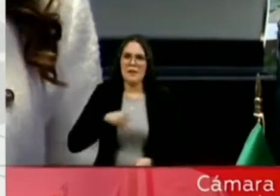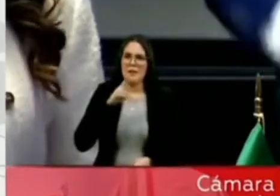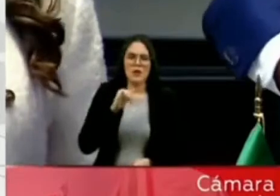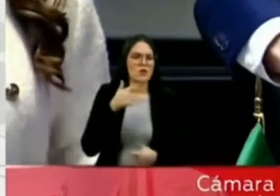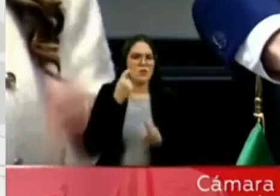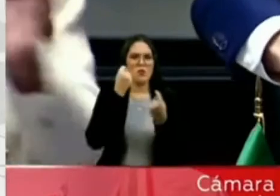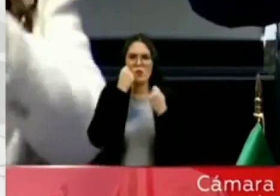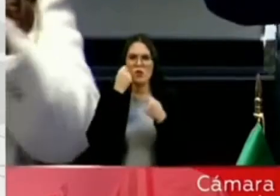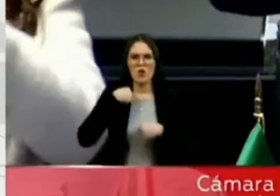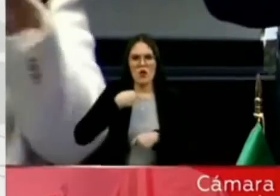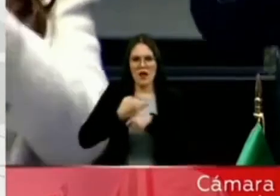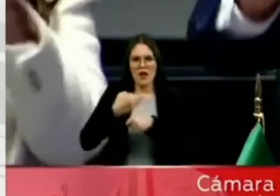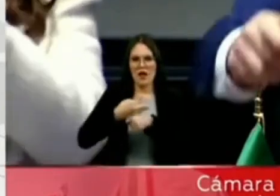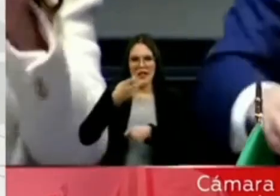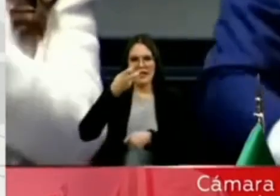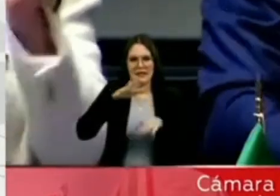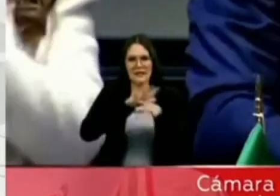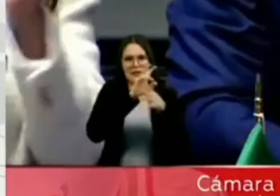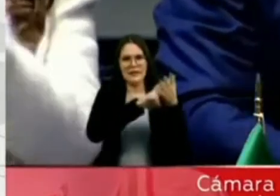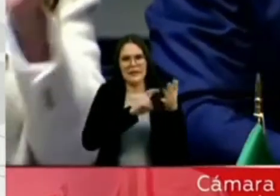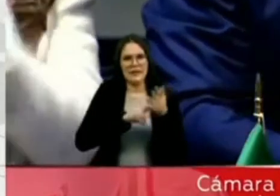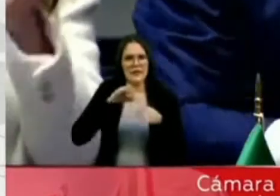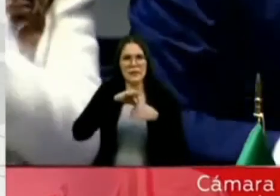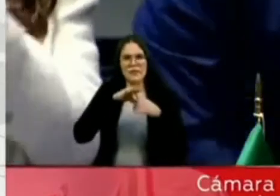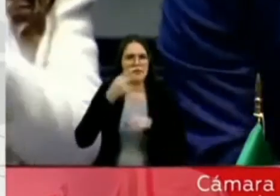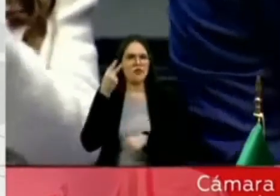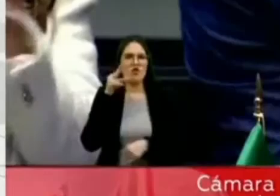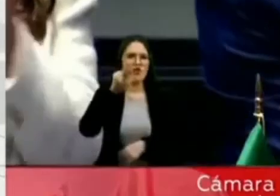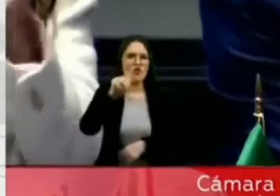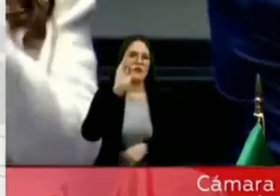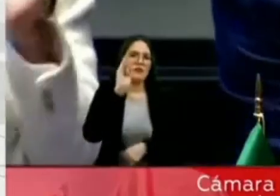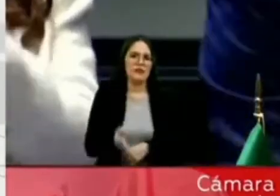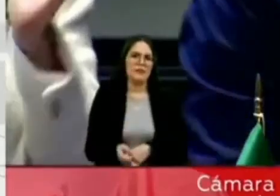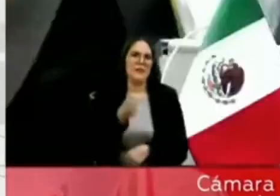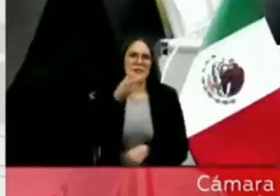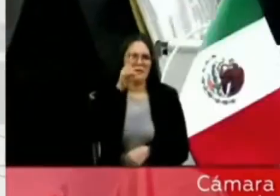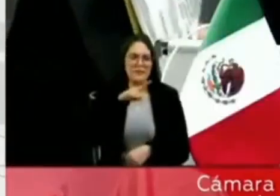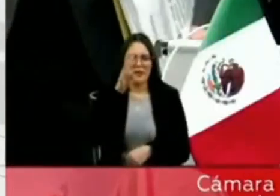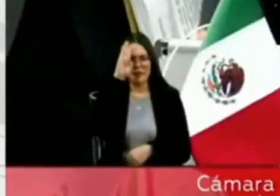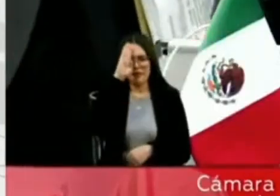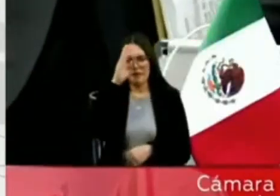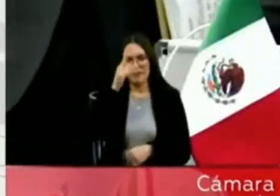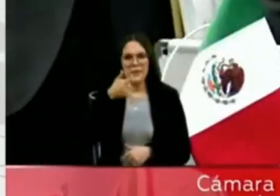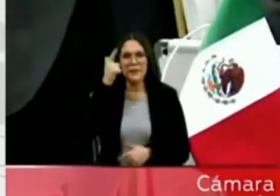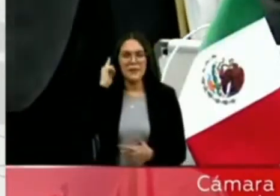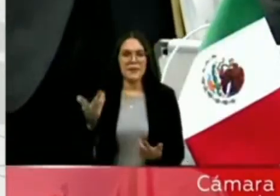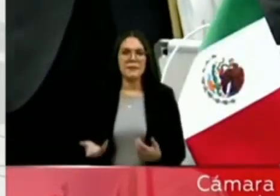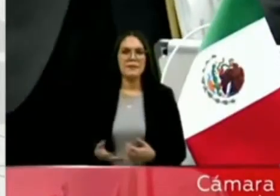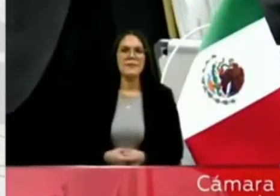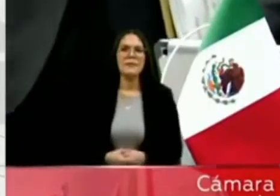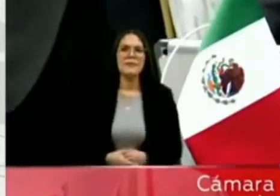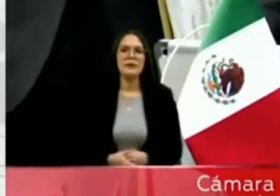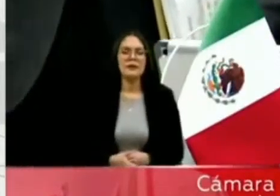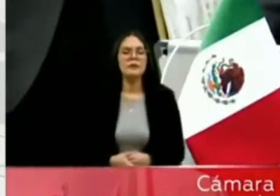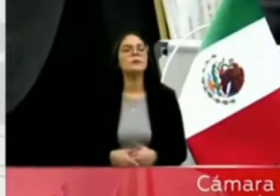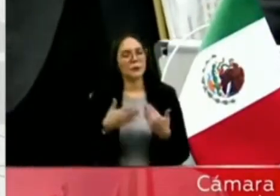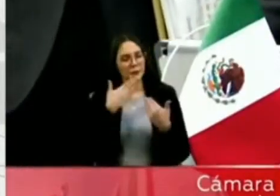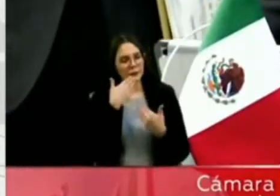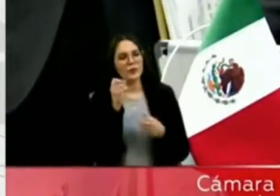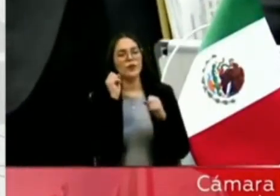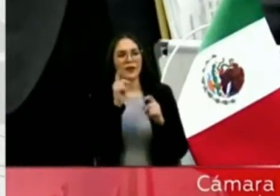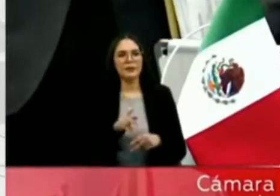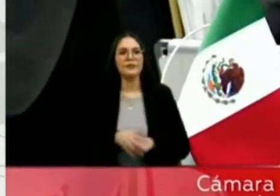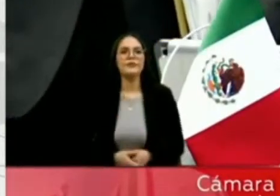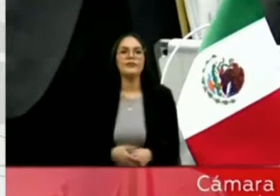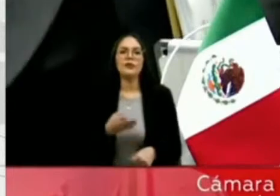votar en contra de esa reforma que es una locura. Muy bien. Querido Ricardo Sevilla, hace referencia a